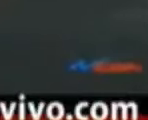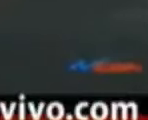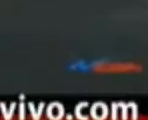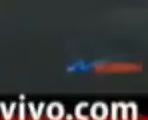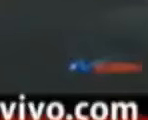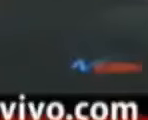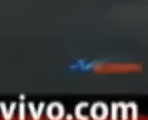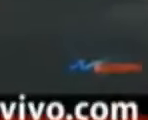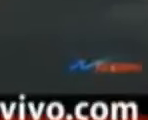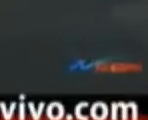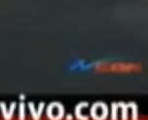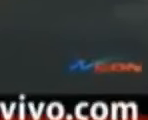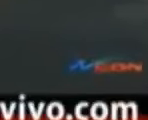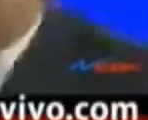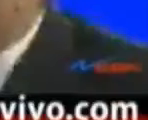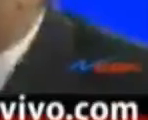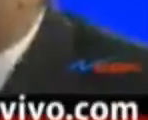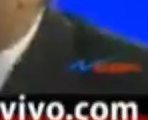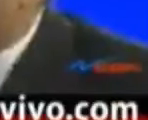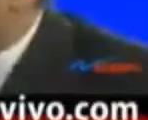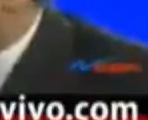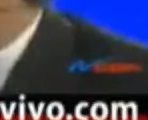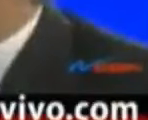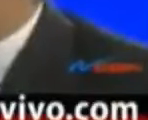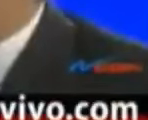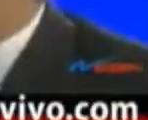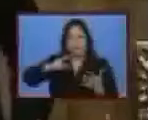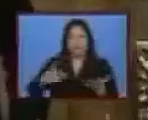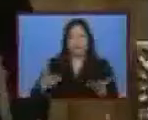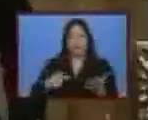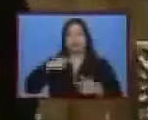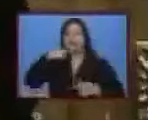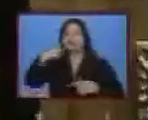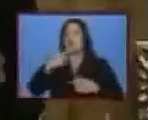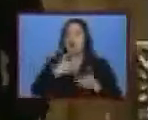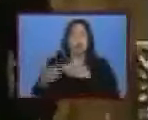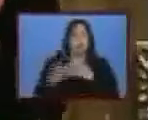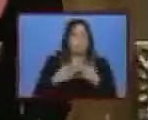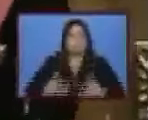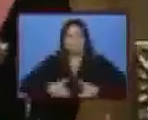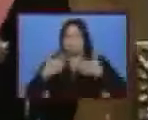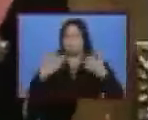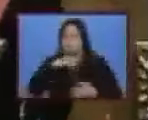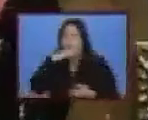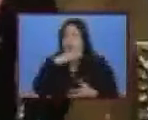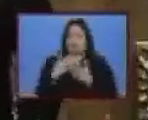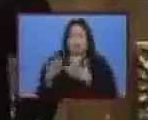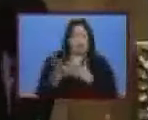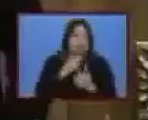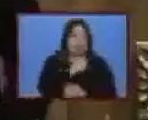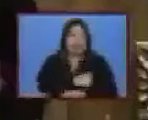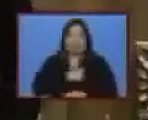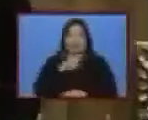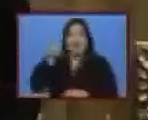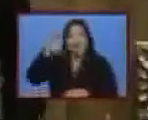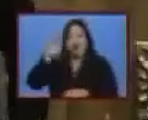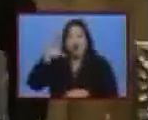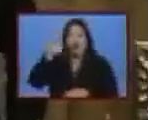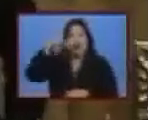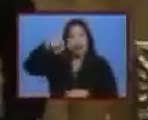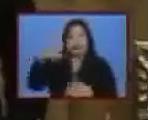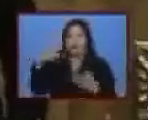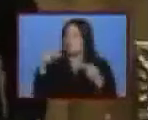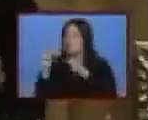FARC terrorista? No, yo no creo, yo creo que es un grupo subversivo. Lo digo, aunque alguien se pueda molestar, la FARC y el